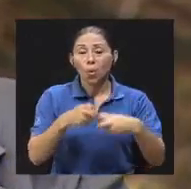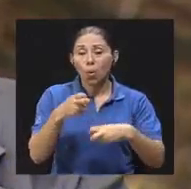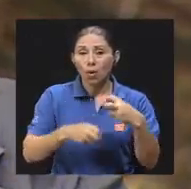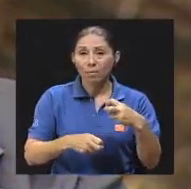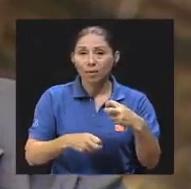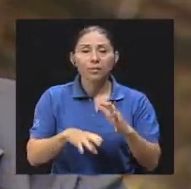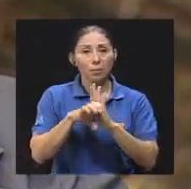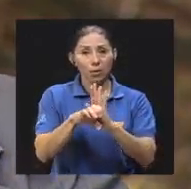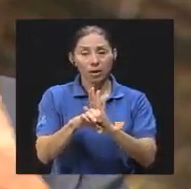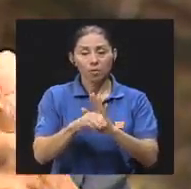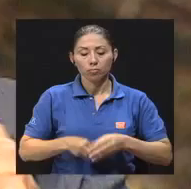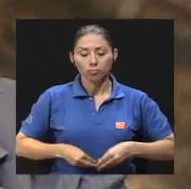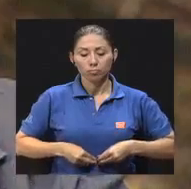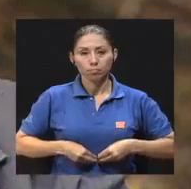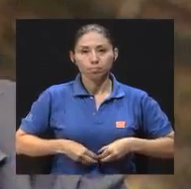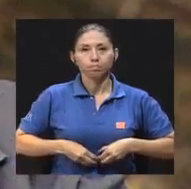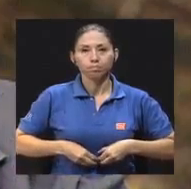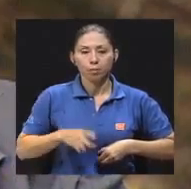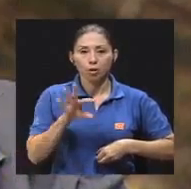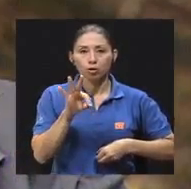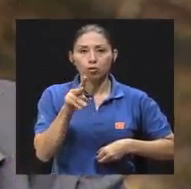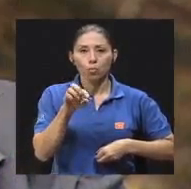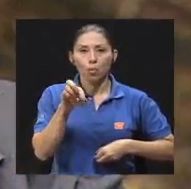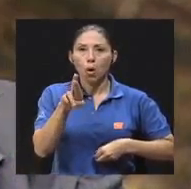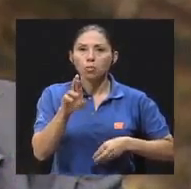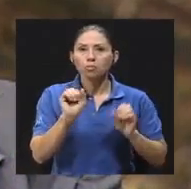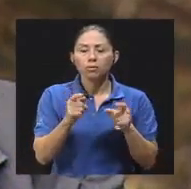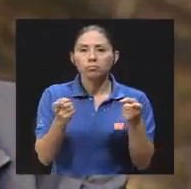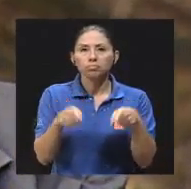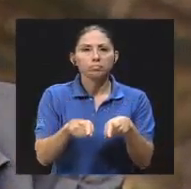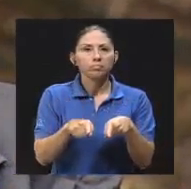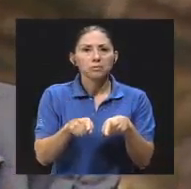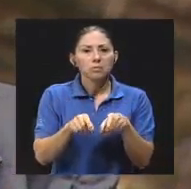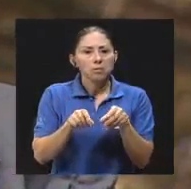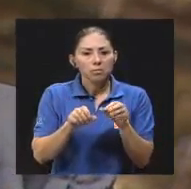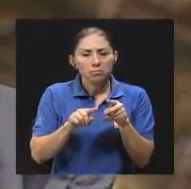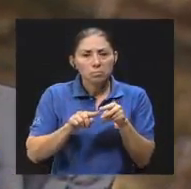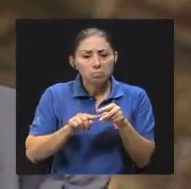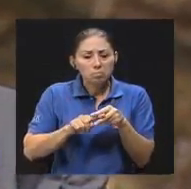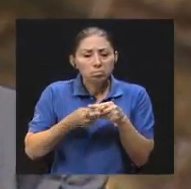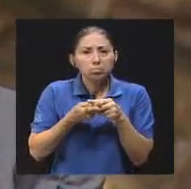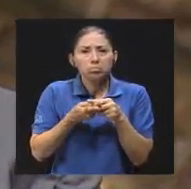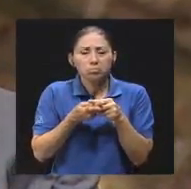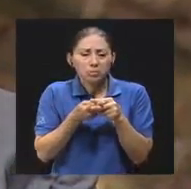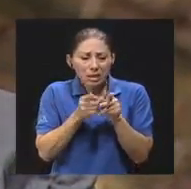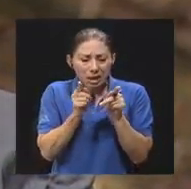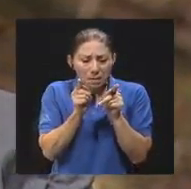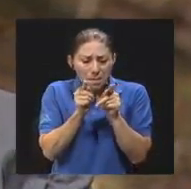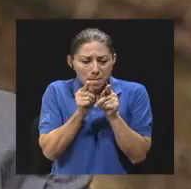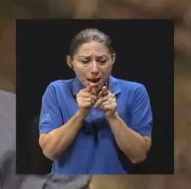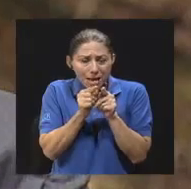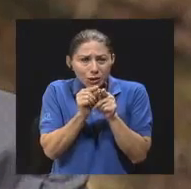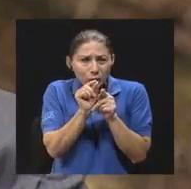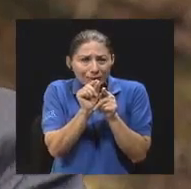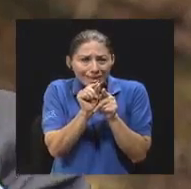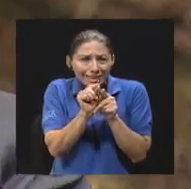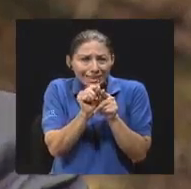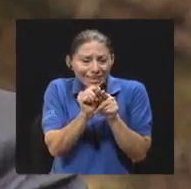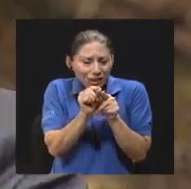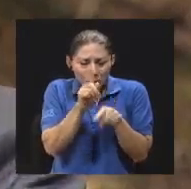puede desarrollar entre, hay diferentes estudios, que puede comenzar minúsculamente, microscópicamente, y